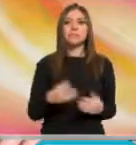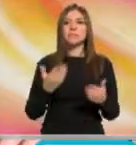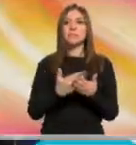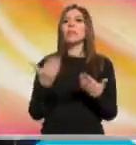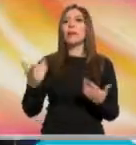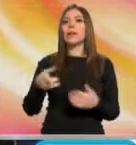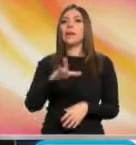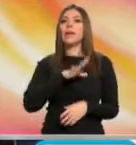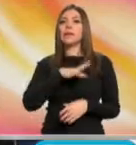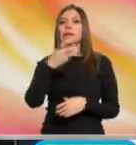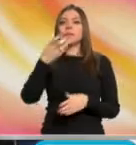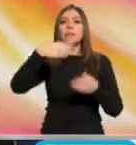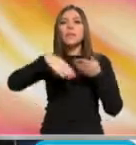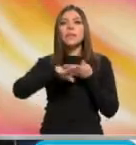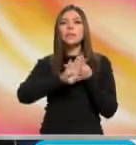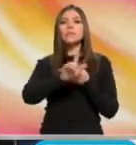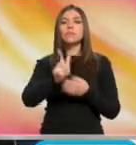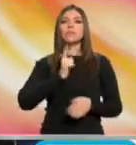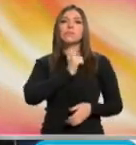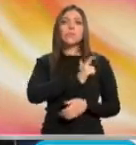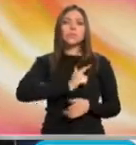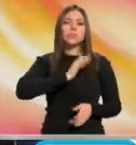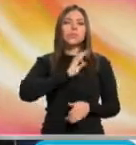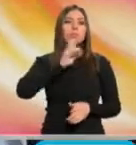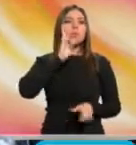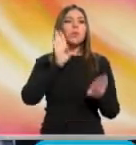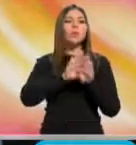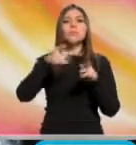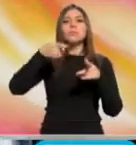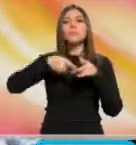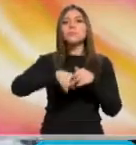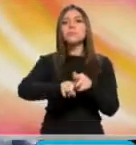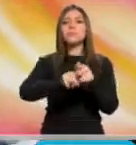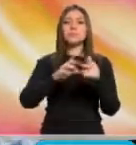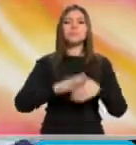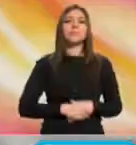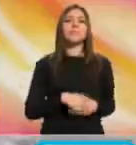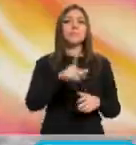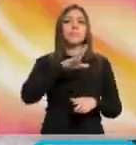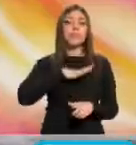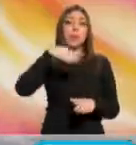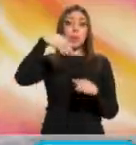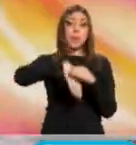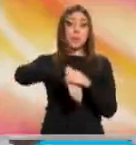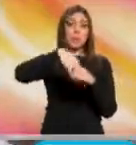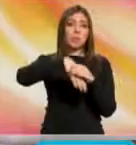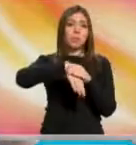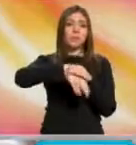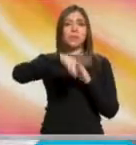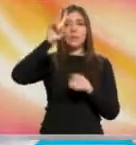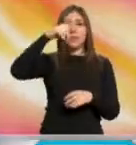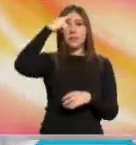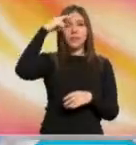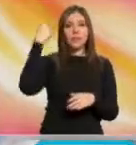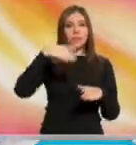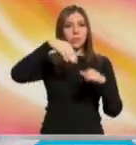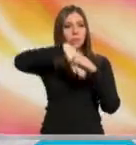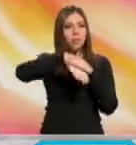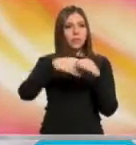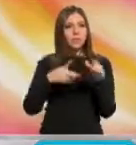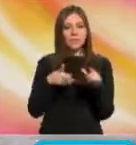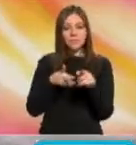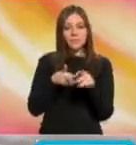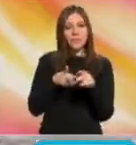este, que Tenemos además este. transparente, me gusta porque Exacto. podemos ver el proceso. Y aquí yo traía una bolsita, en realidad es muy sencillo lo que haces con la bolsita, le recortas